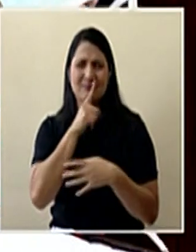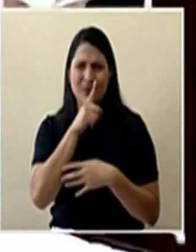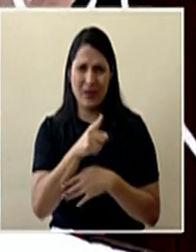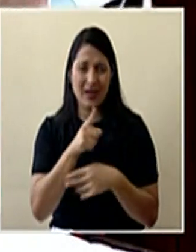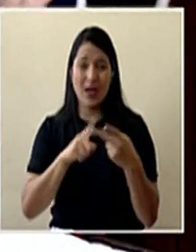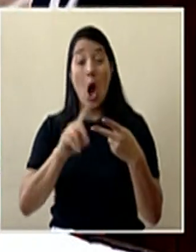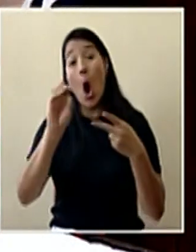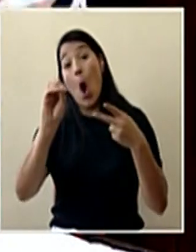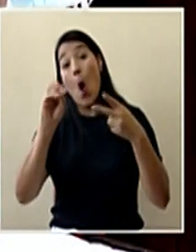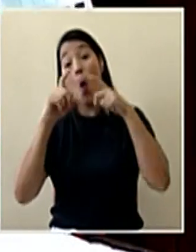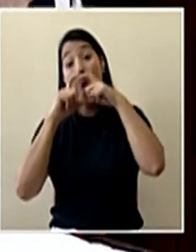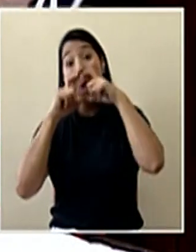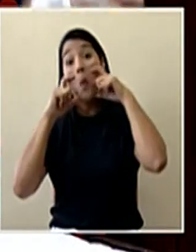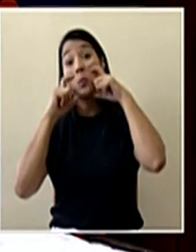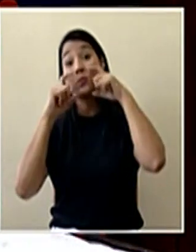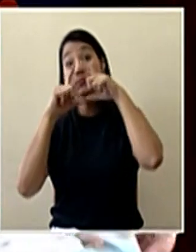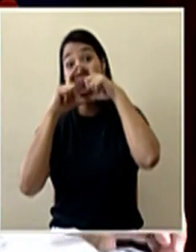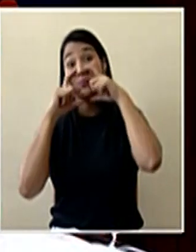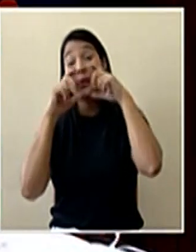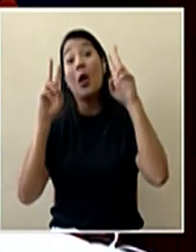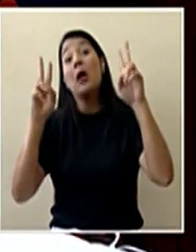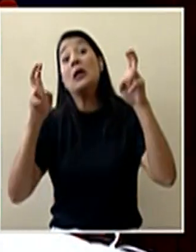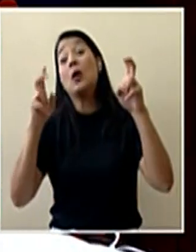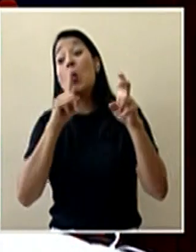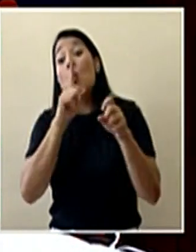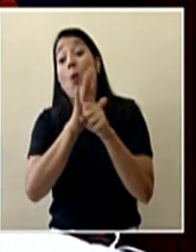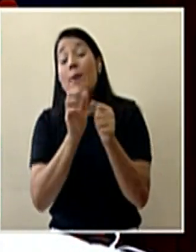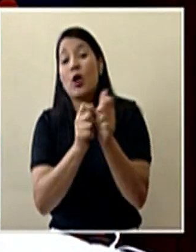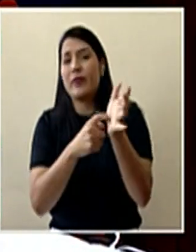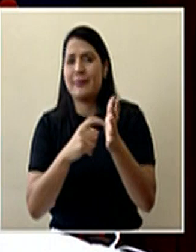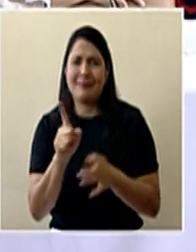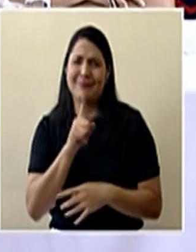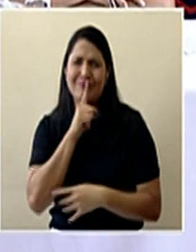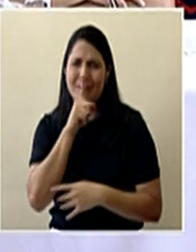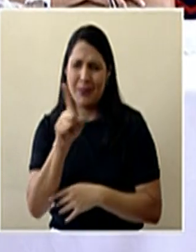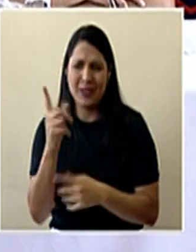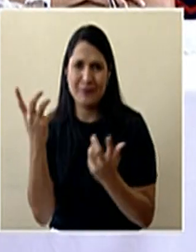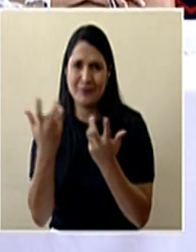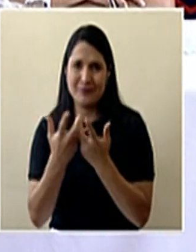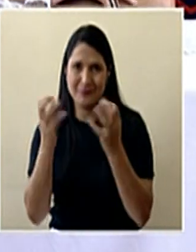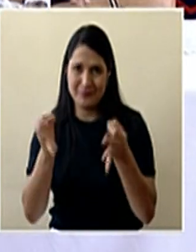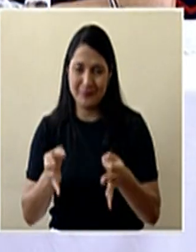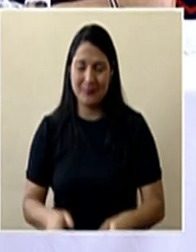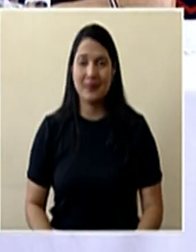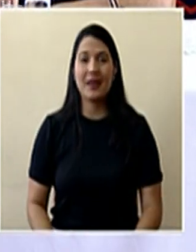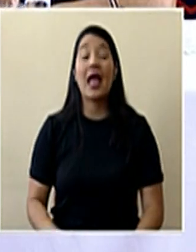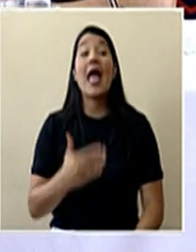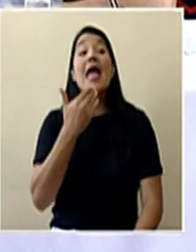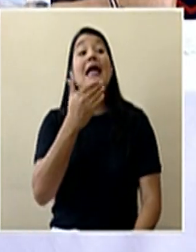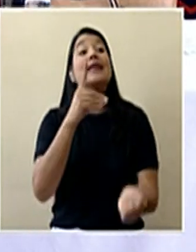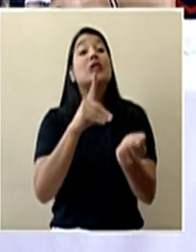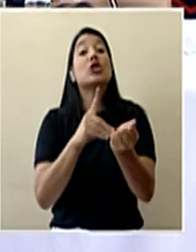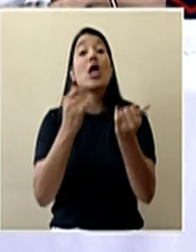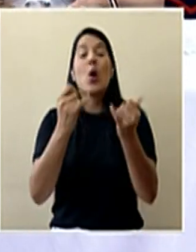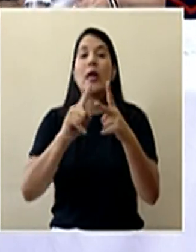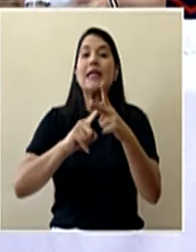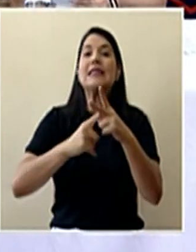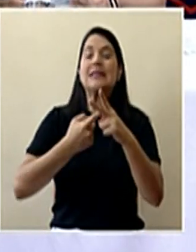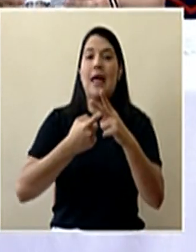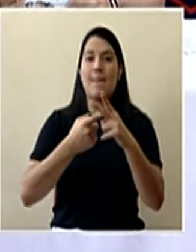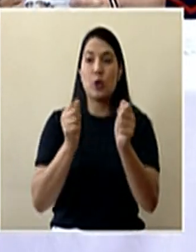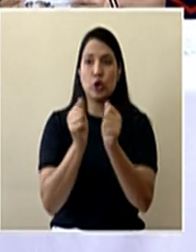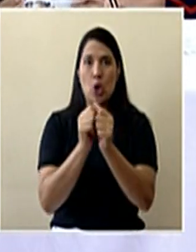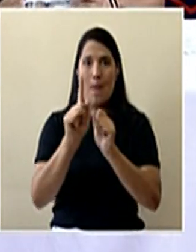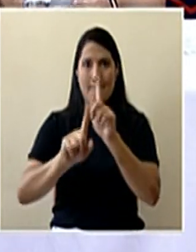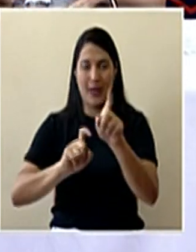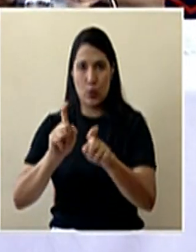también supuestamente cumplen con los requisitos y no es así. Muchas gracias. Gracias, doctor. Iniciamos con las consultas de los medios.